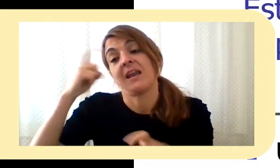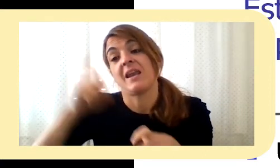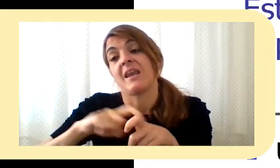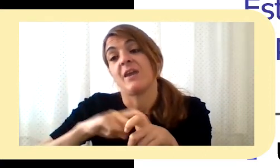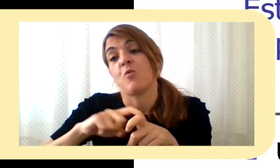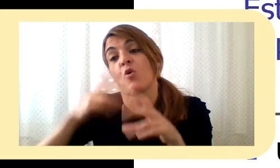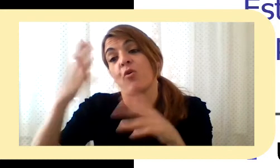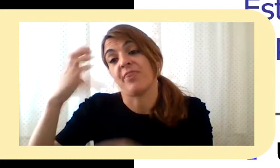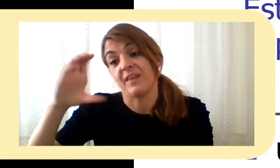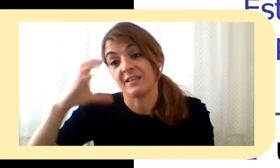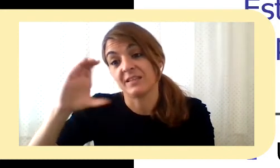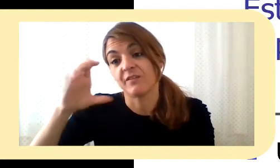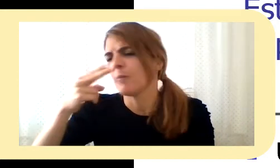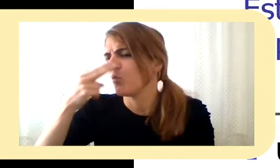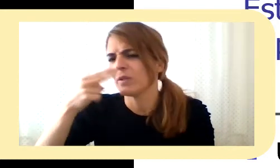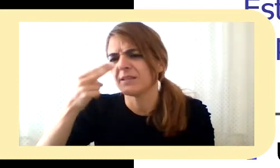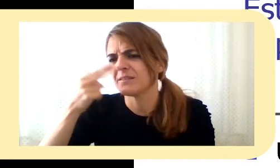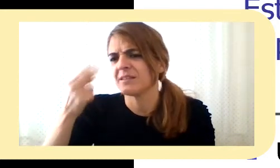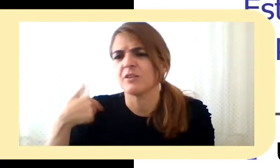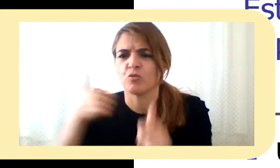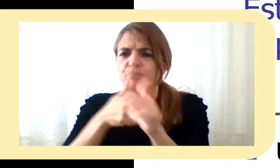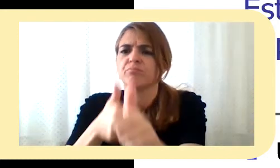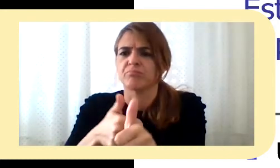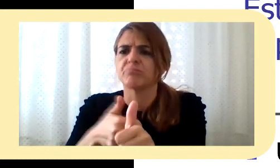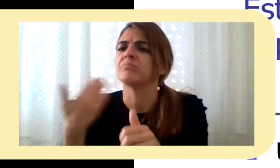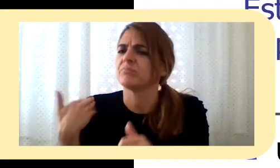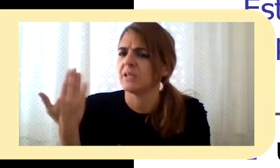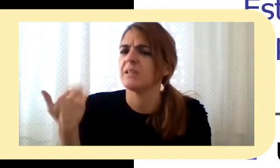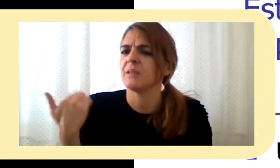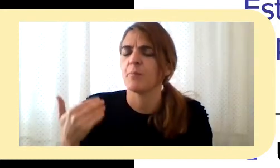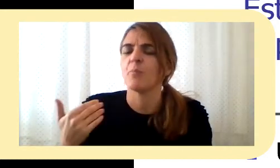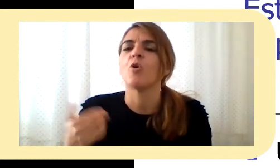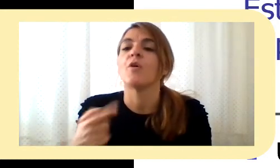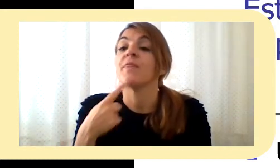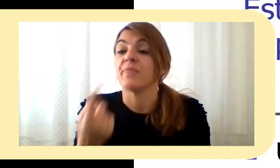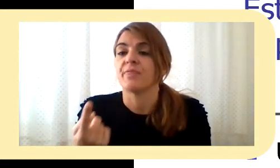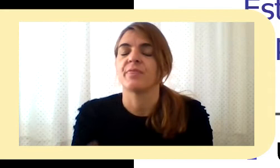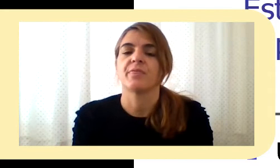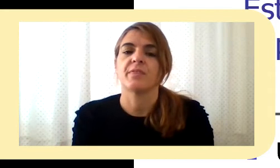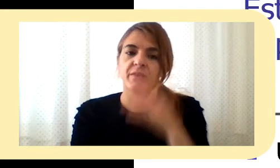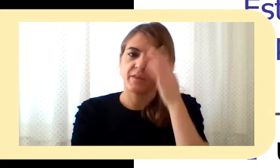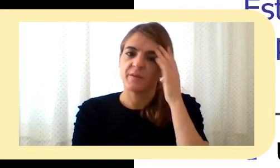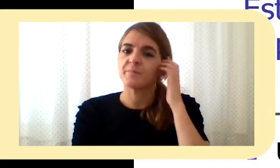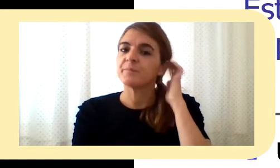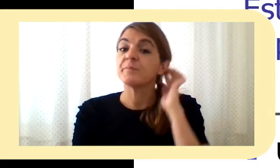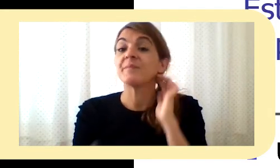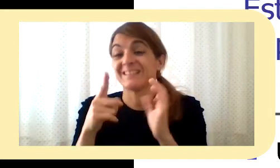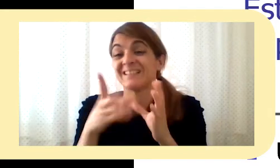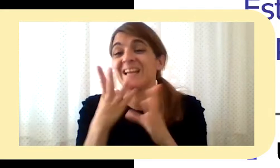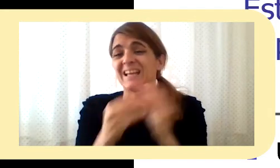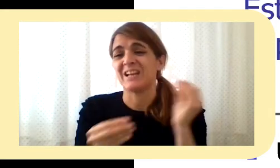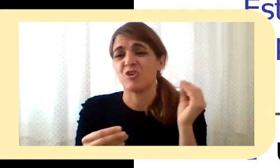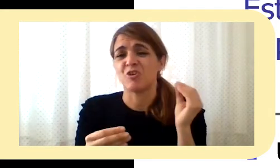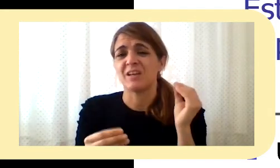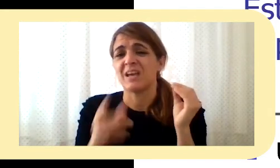seguido hace tiempo, en el Science del 19, nos dice: hay unas concepciones tan erróneas en el estudio de la psique humana, porque